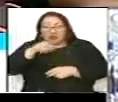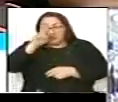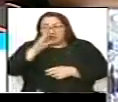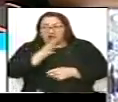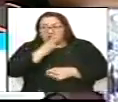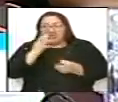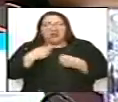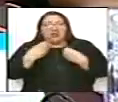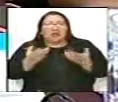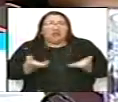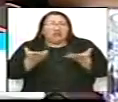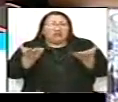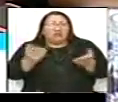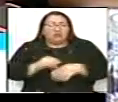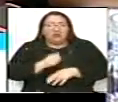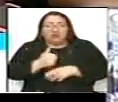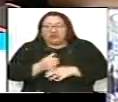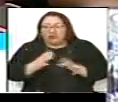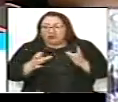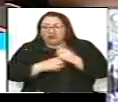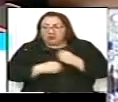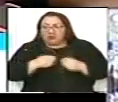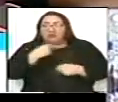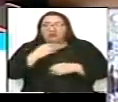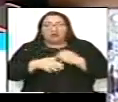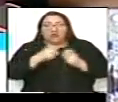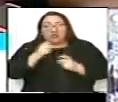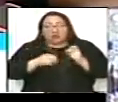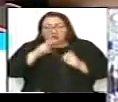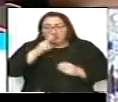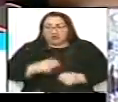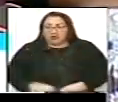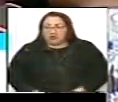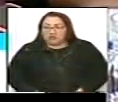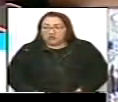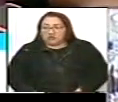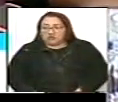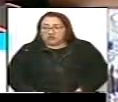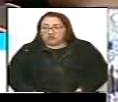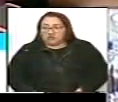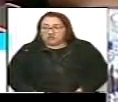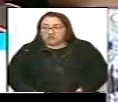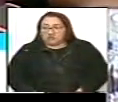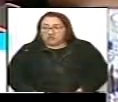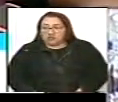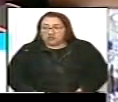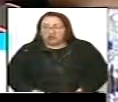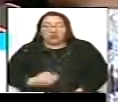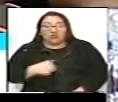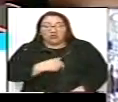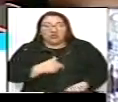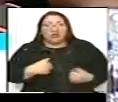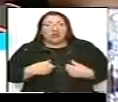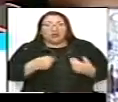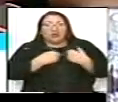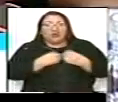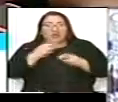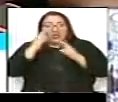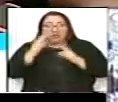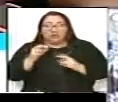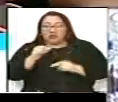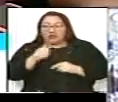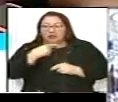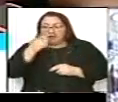sé quién le dio a usted la autoridad para tomar la voz de todos los peruanos, nosotros tenemos acá el deber de respetar